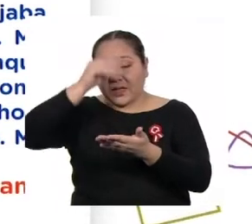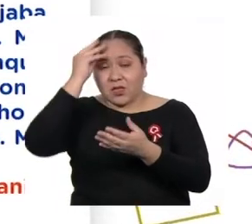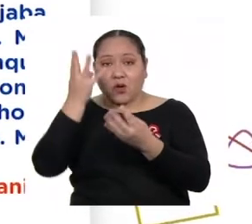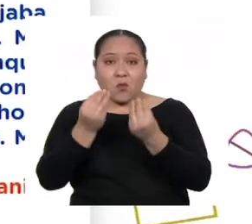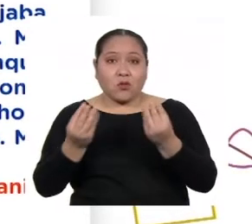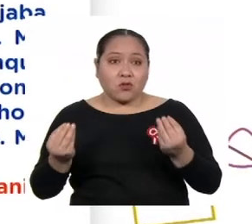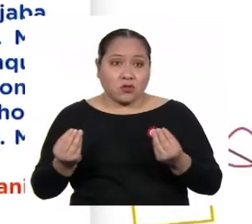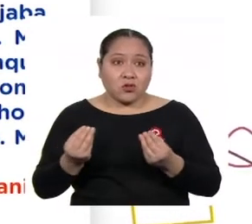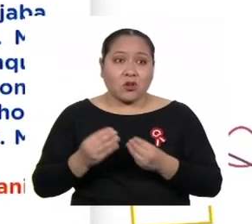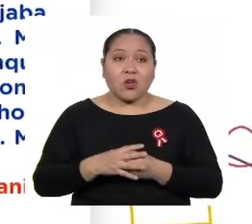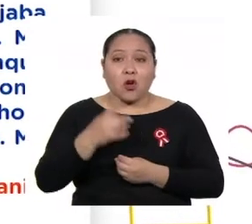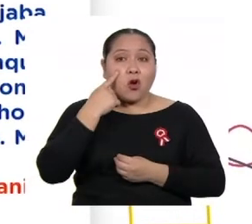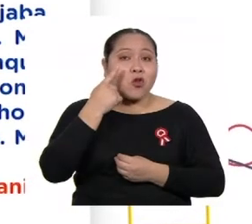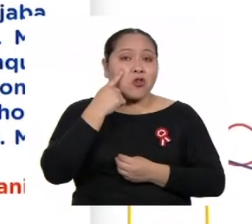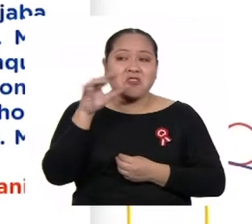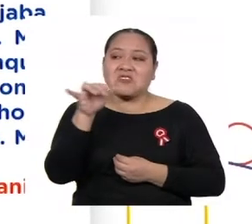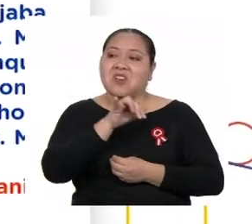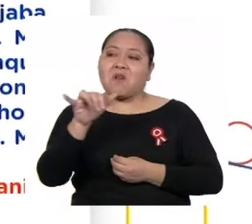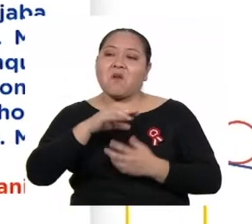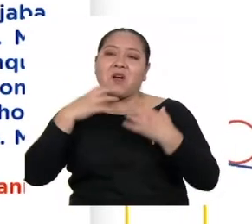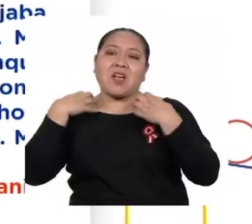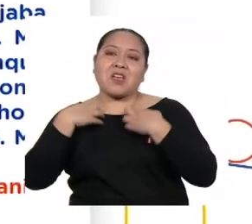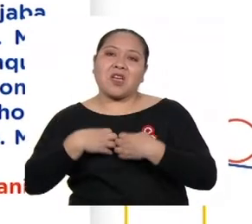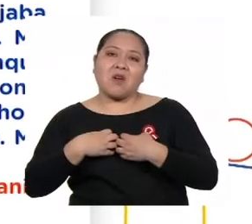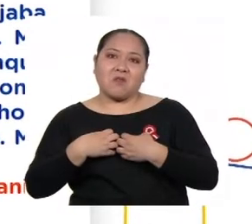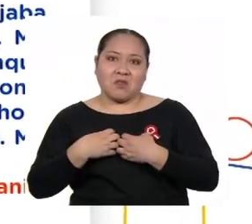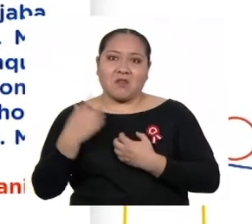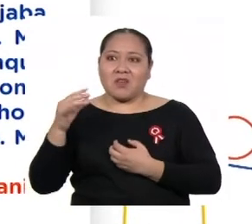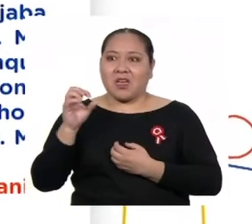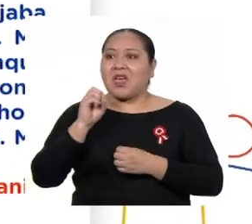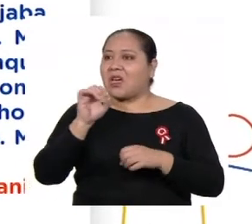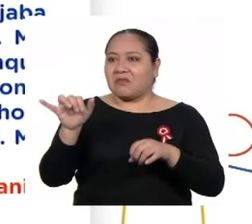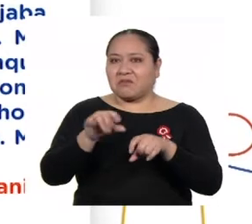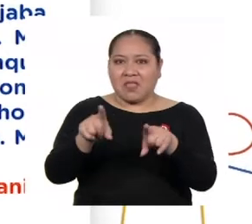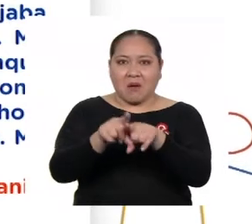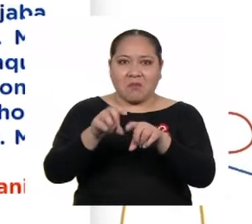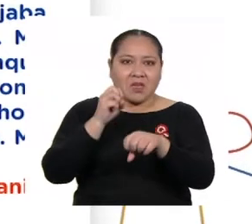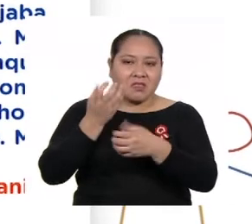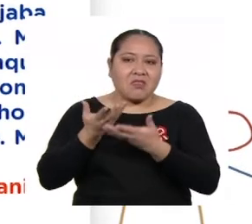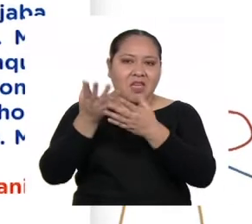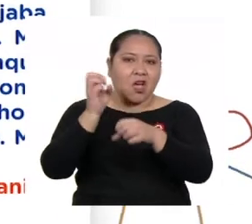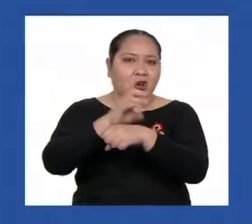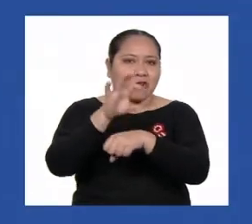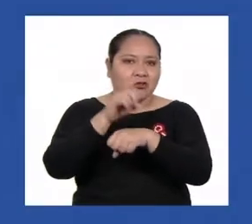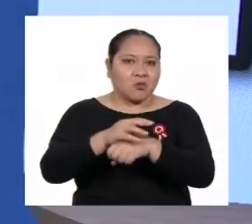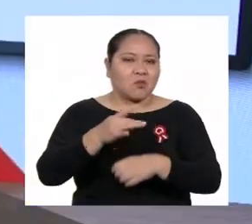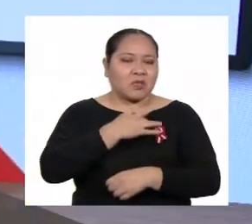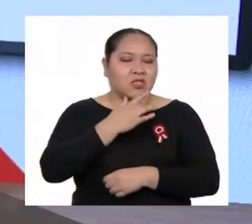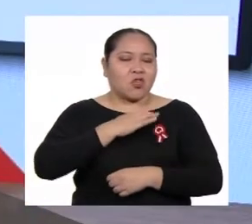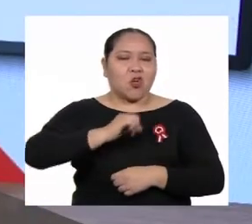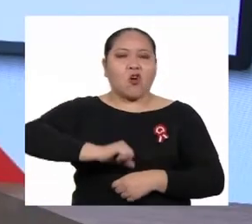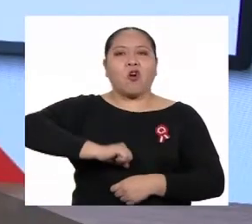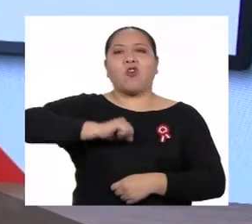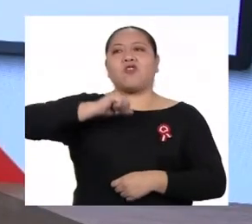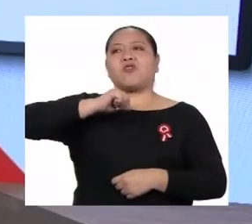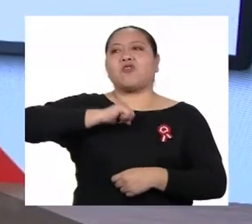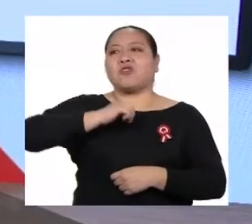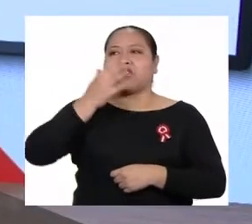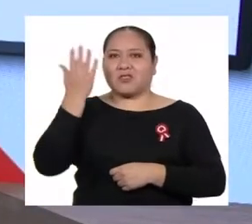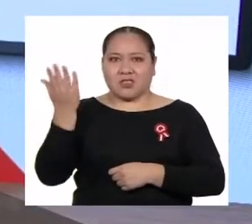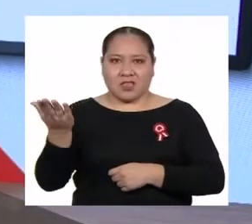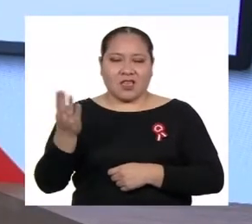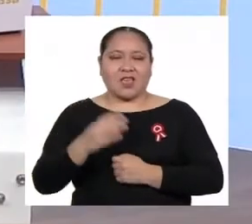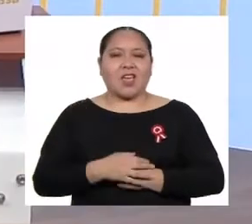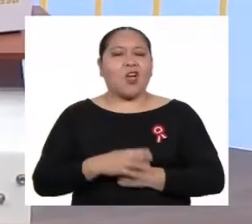sabe tanto como una abogada. Da consejos y todo. Me siento muy orgulloso de ella. Hola, Danilo.